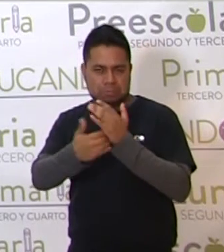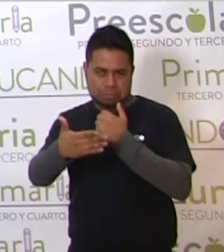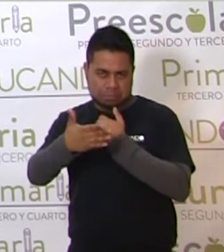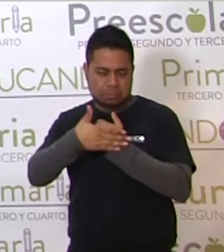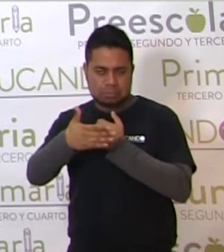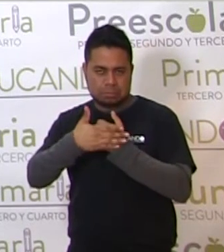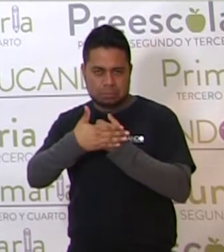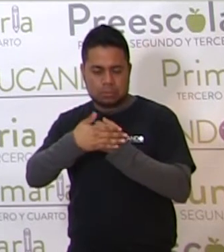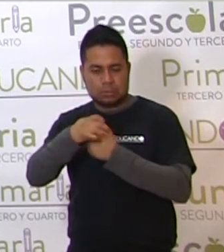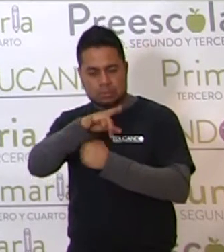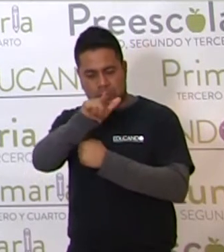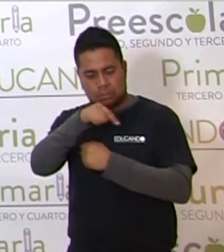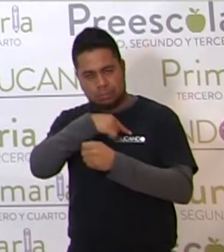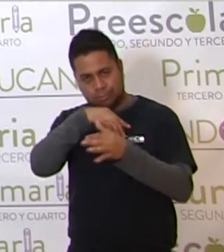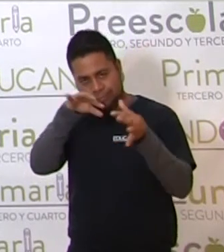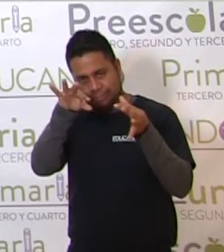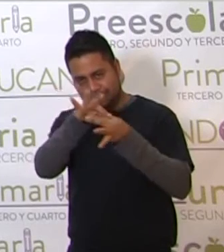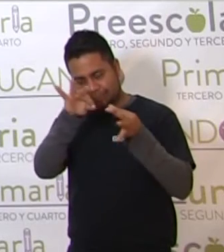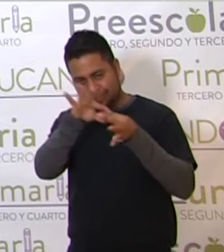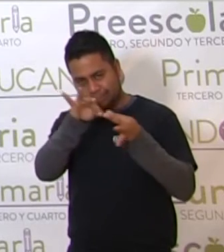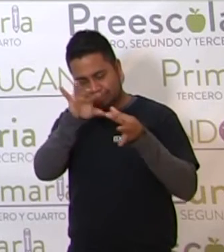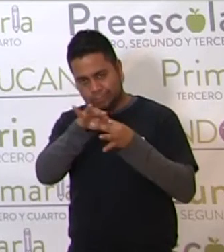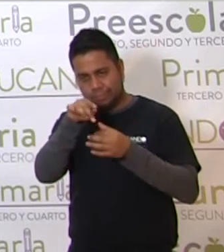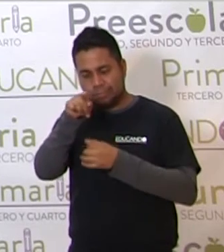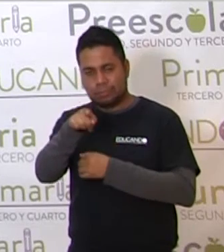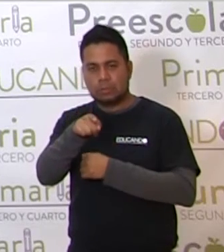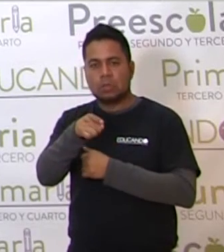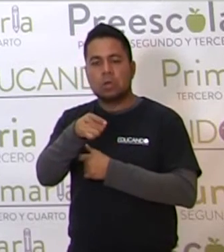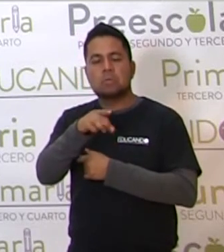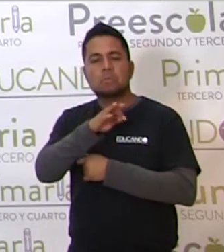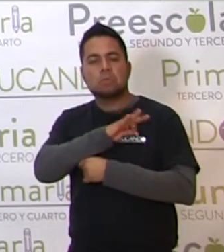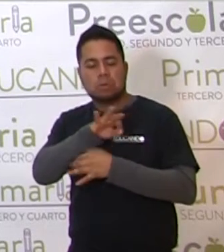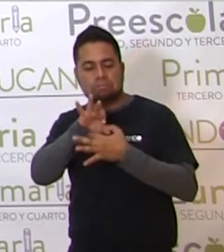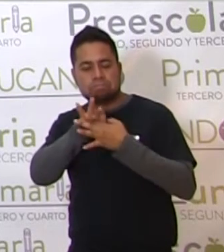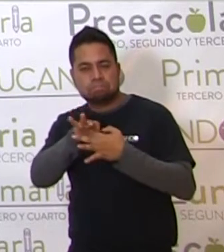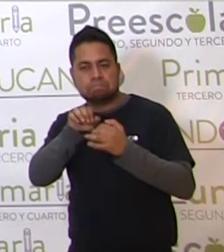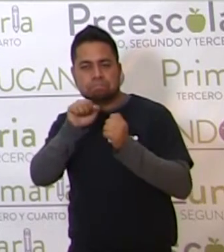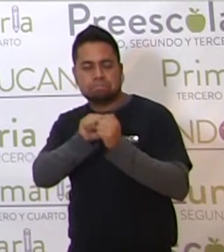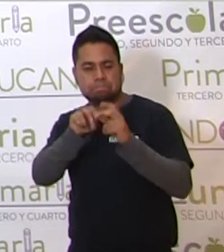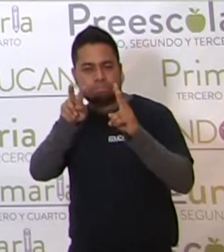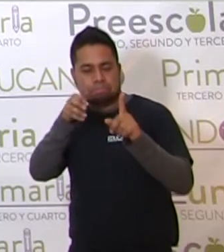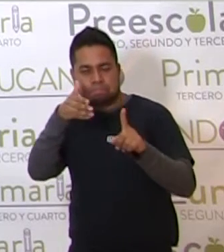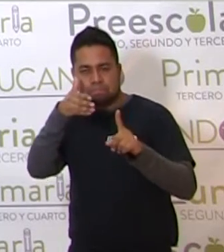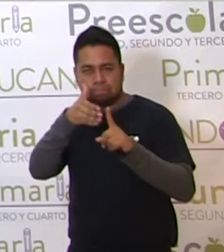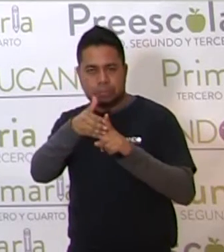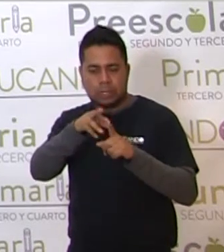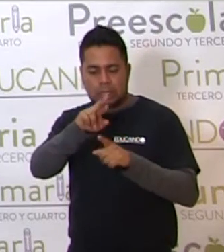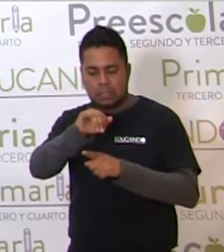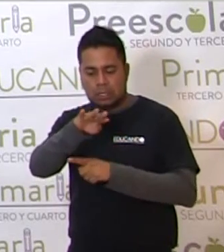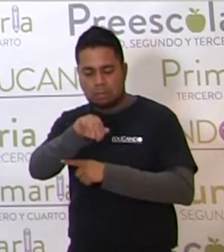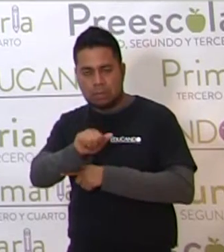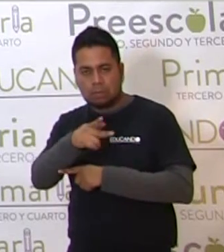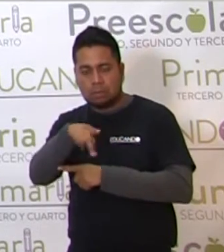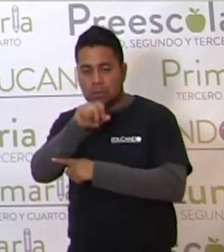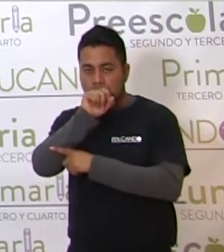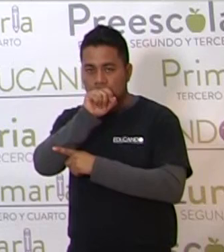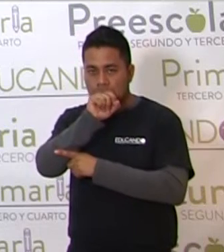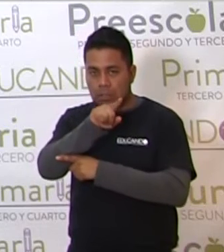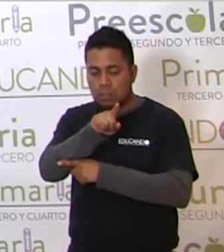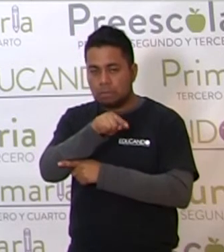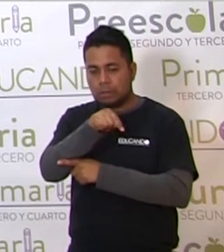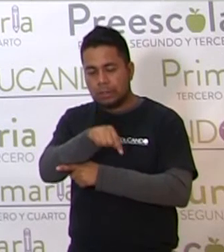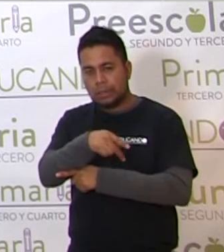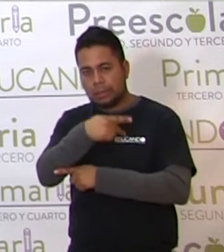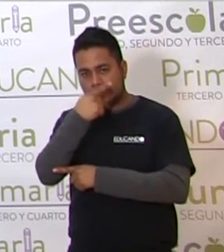van que van a seguir donde tú vas a poder trabajar todo lo relacionado con la rima pero también vamos a estar